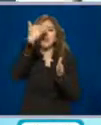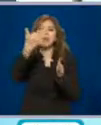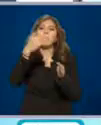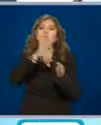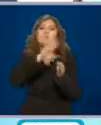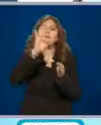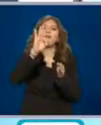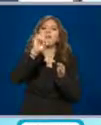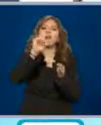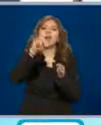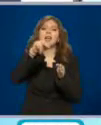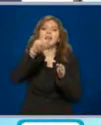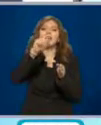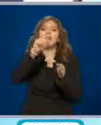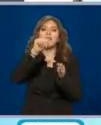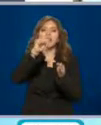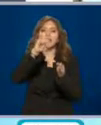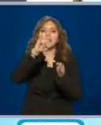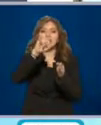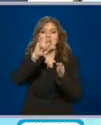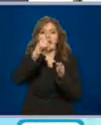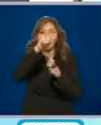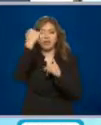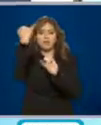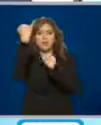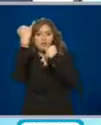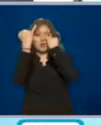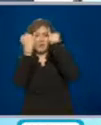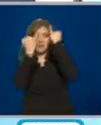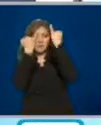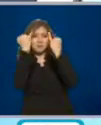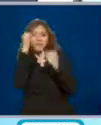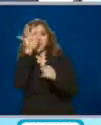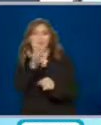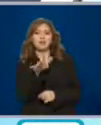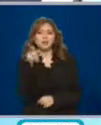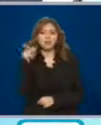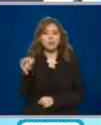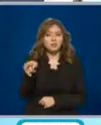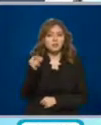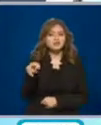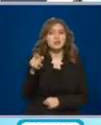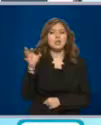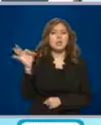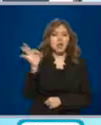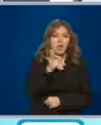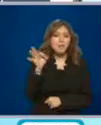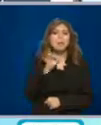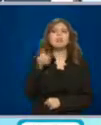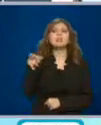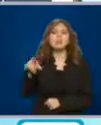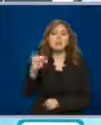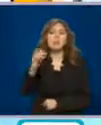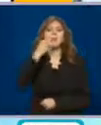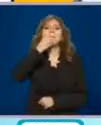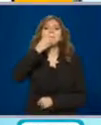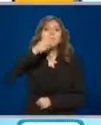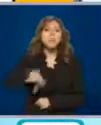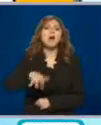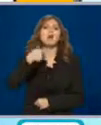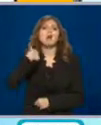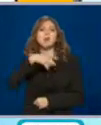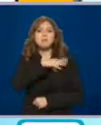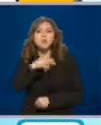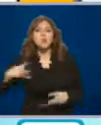como a lo mejor yo veo características en mi pareja que digo, no, es que con esto se vayan a llevar padrísimo con mis hijos, o se va